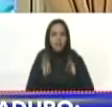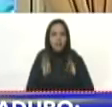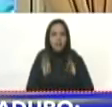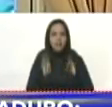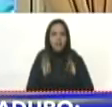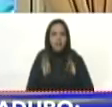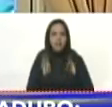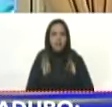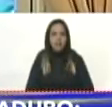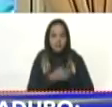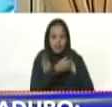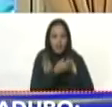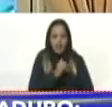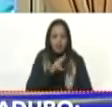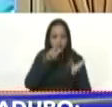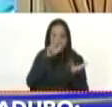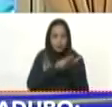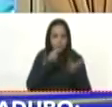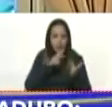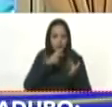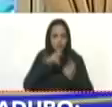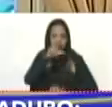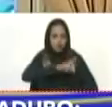Aquí está la aprobación oficial.